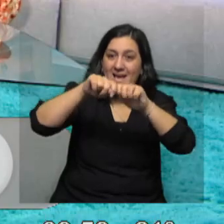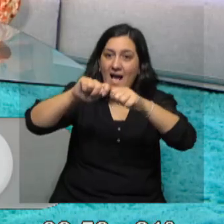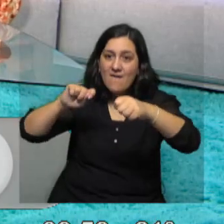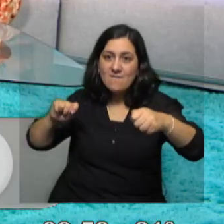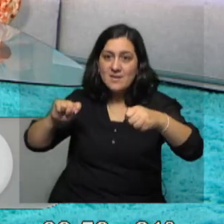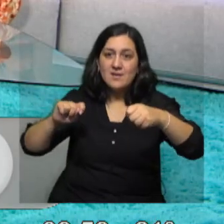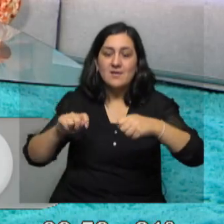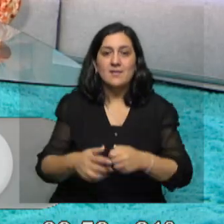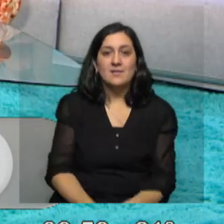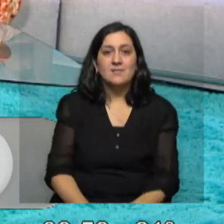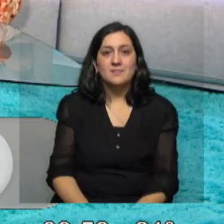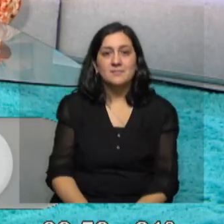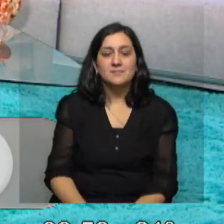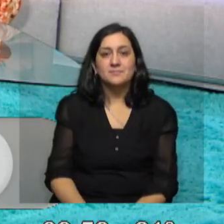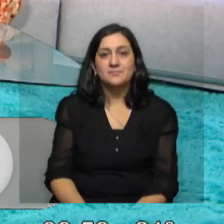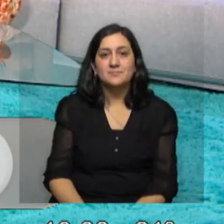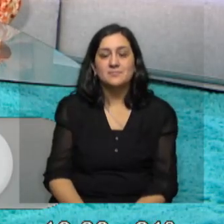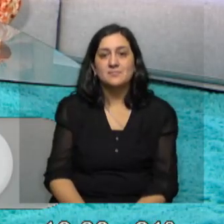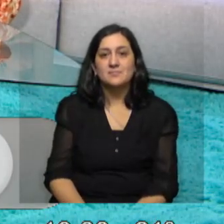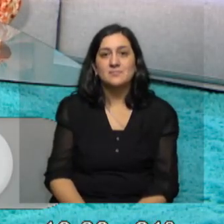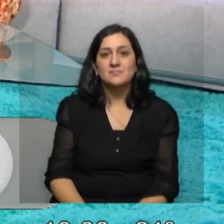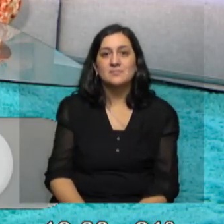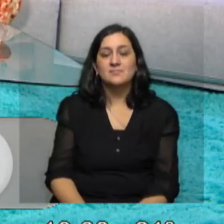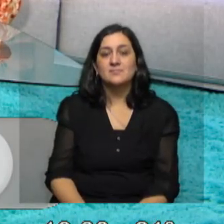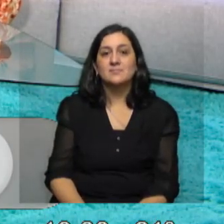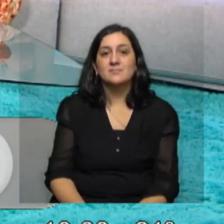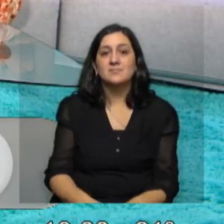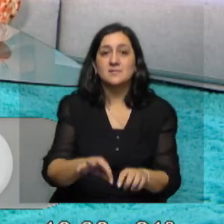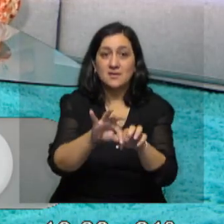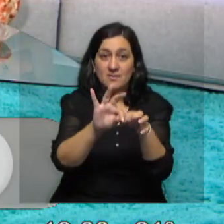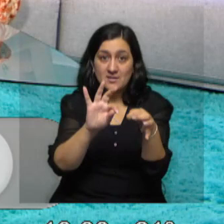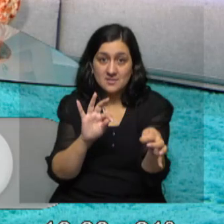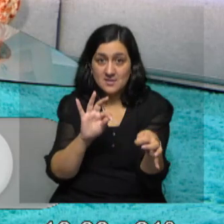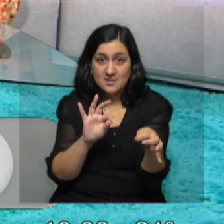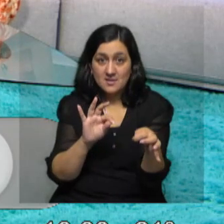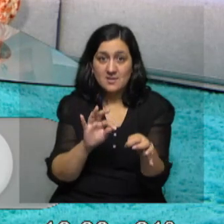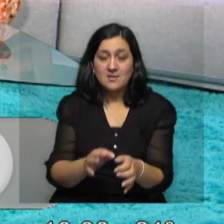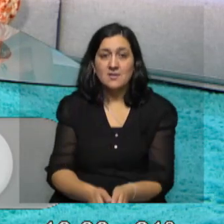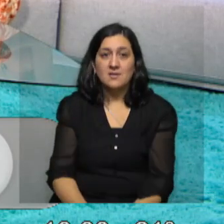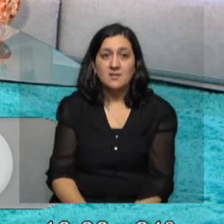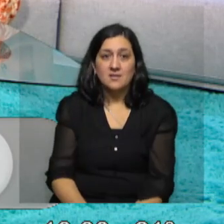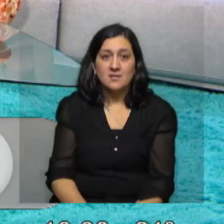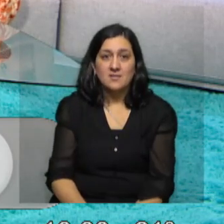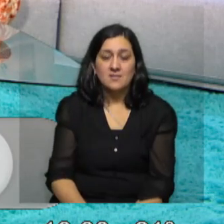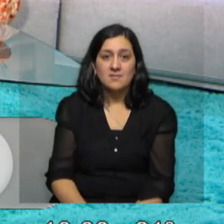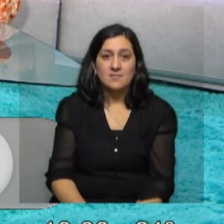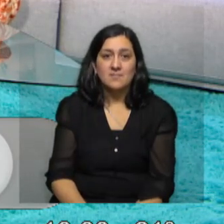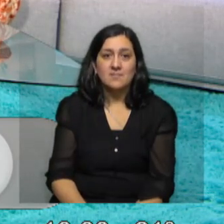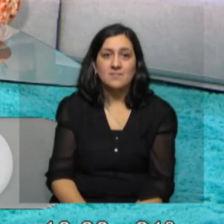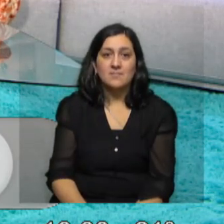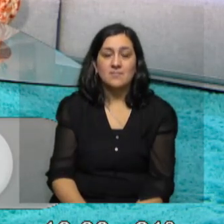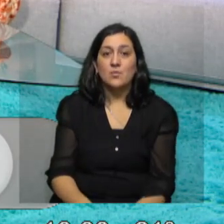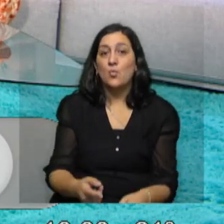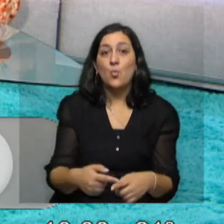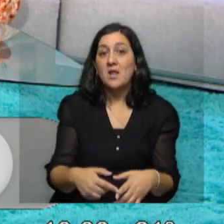vamos a usamos esto para abrir. ¿Sí es como el de las galletitas? Muy bien. Se abre así. No, sale fácil, sale fácil. Abrimos. En cualquiera de